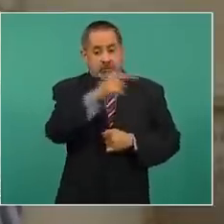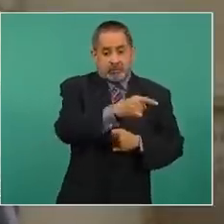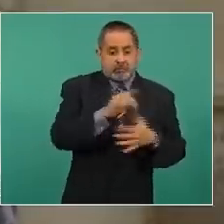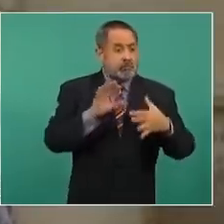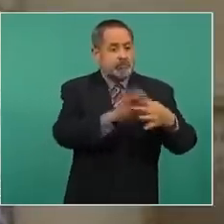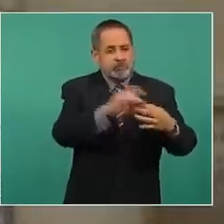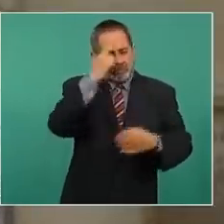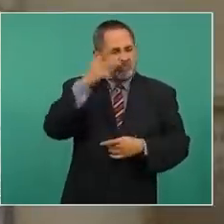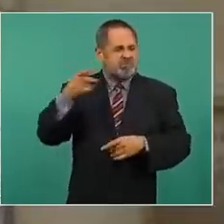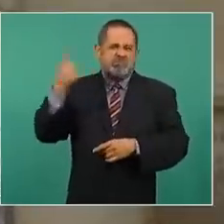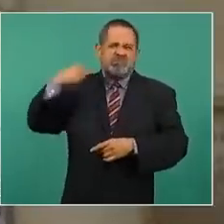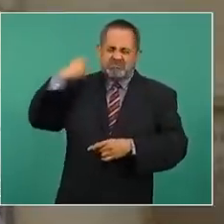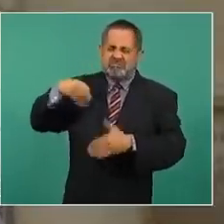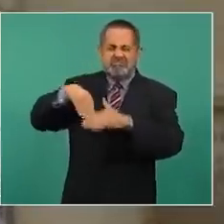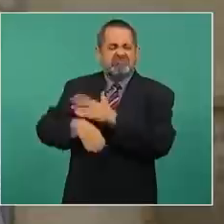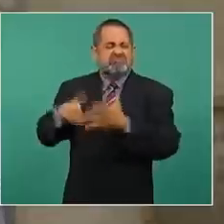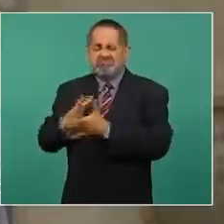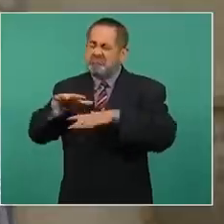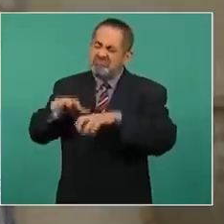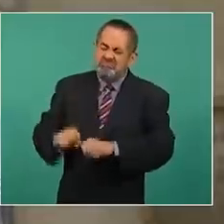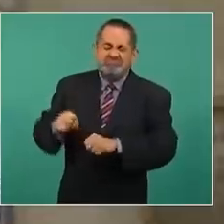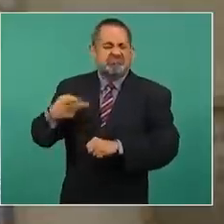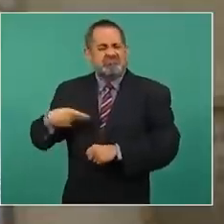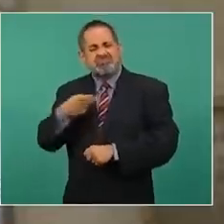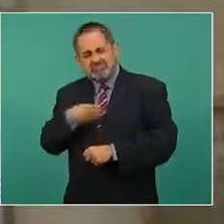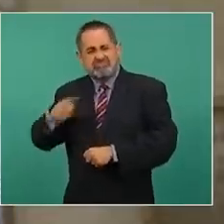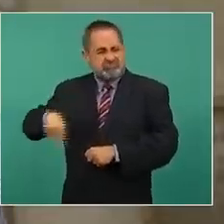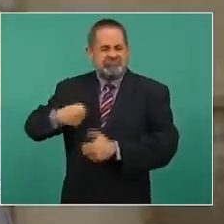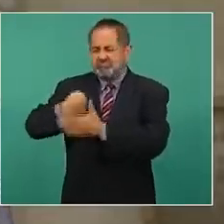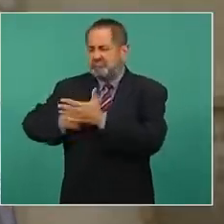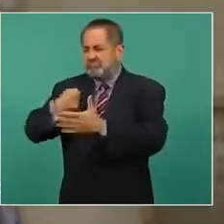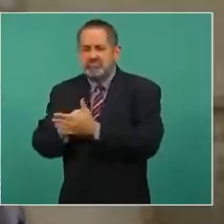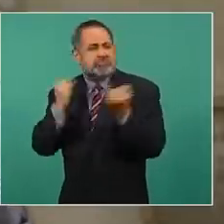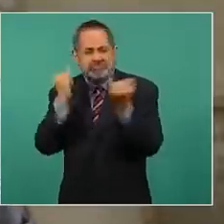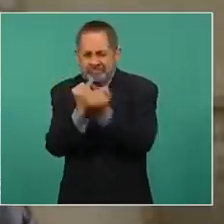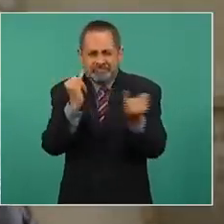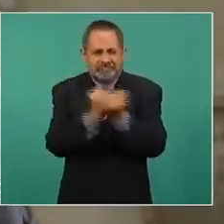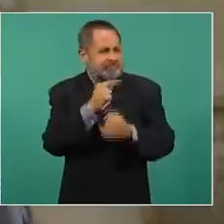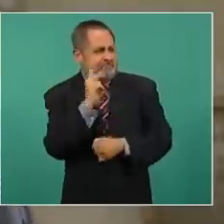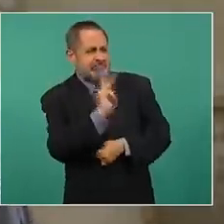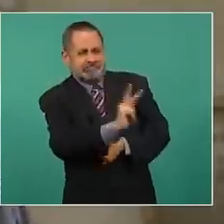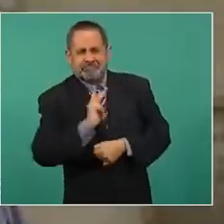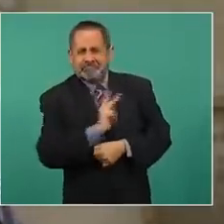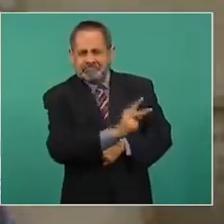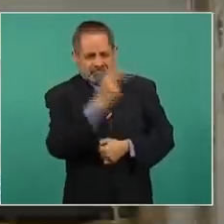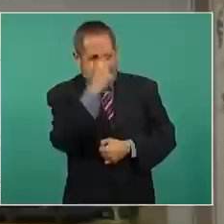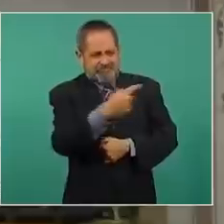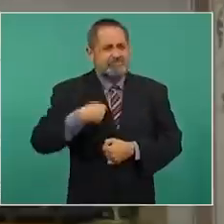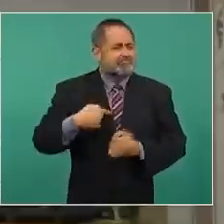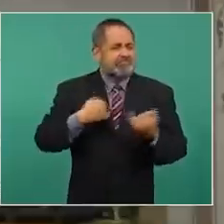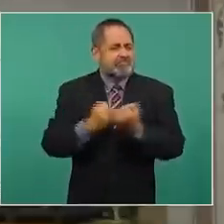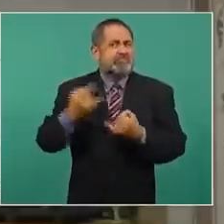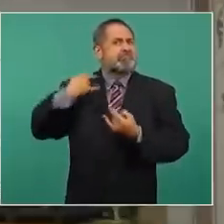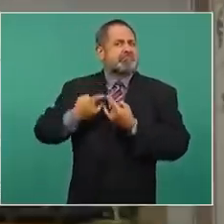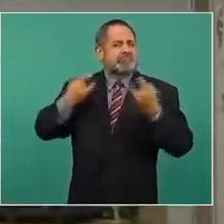colonización migración pobreza y lucha unen a los pueblos de Irlanda y México de